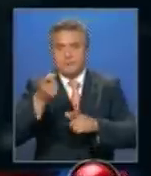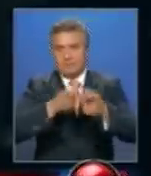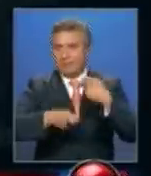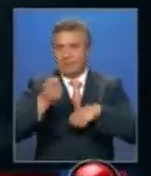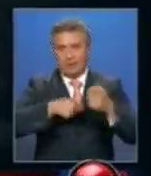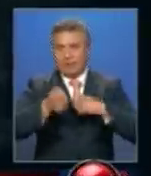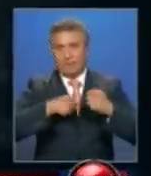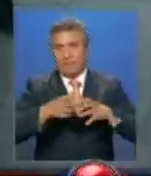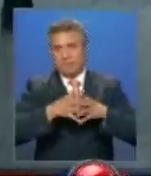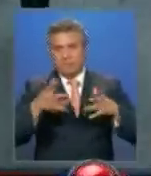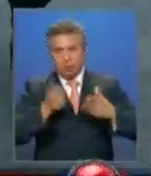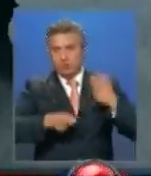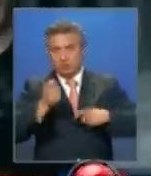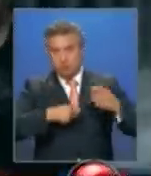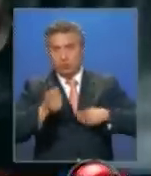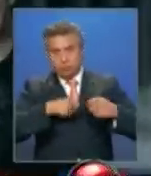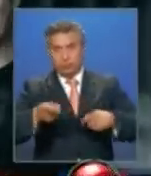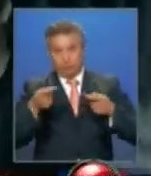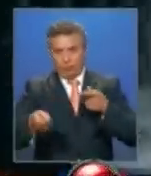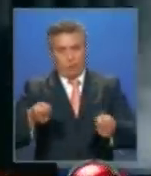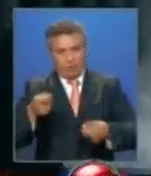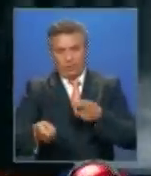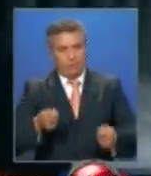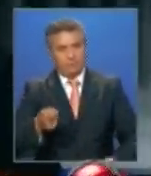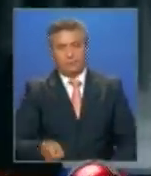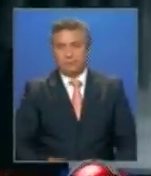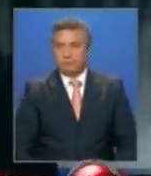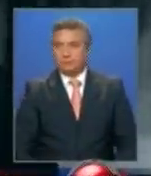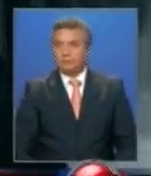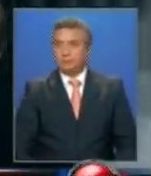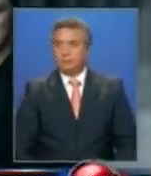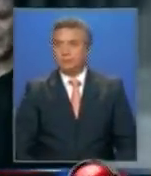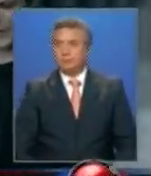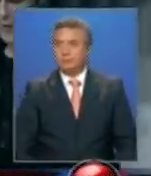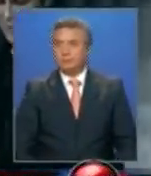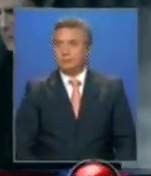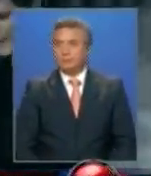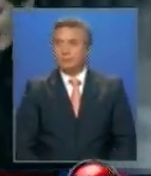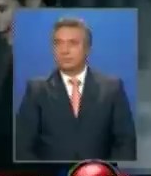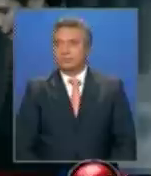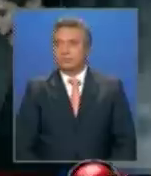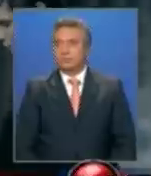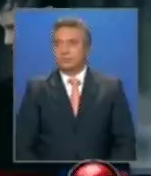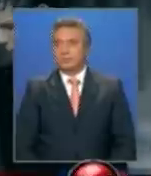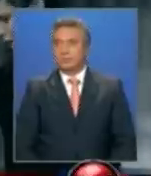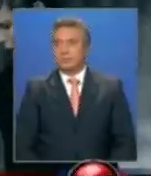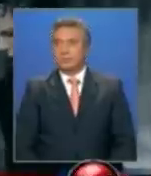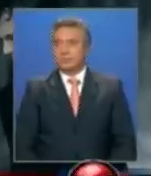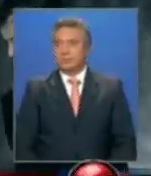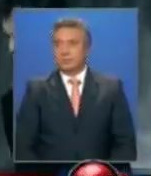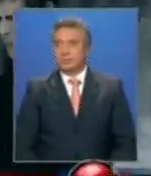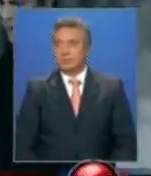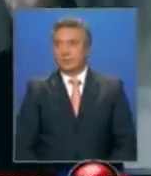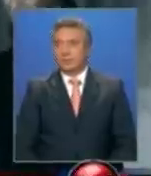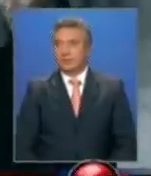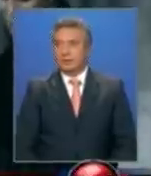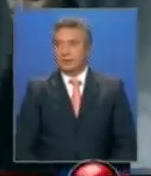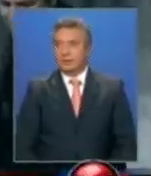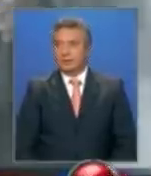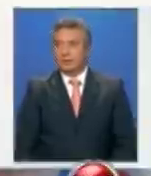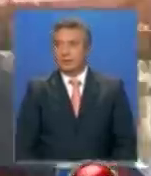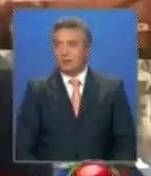de la temporada. Arranco los reflejos del cristal de Dios. Se apagaron tus llamas y